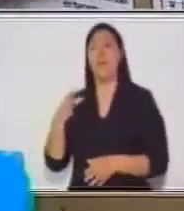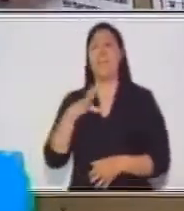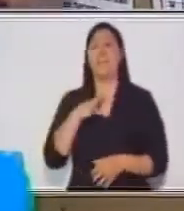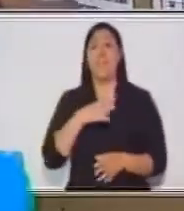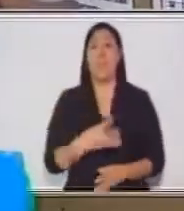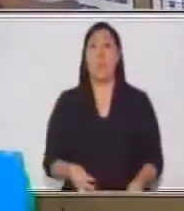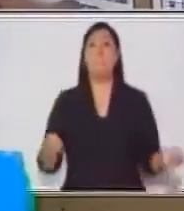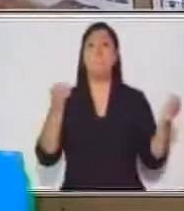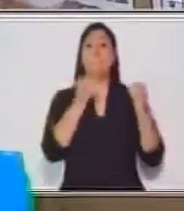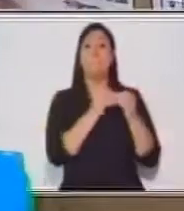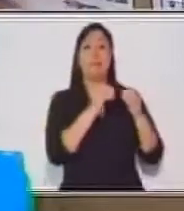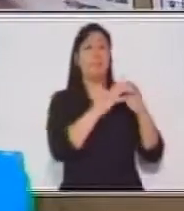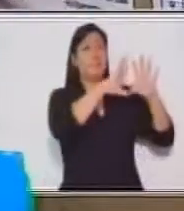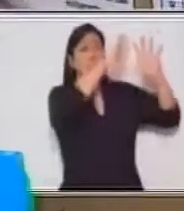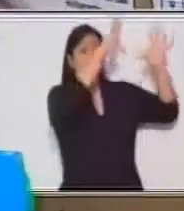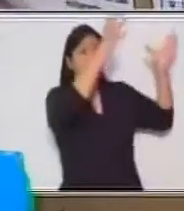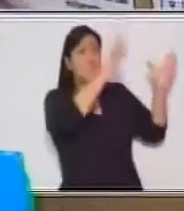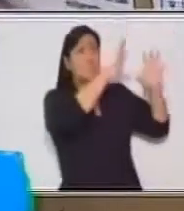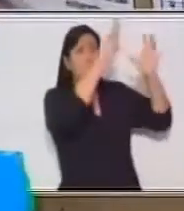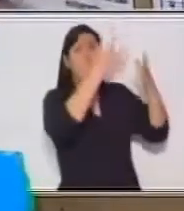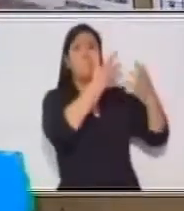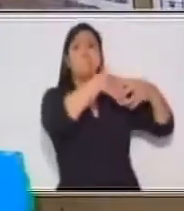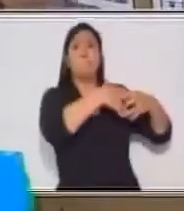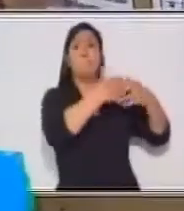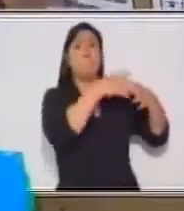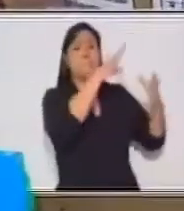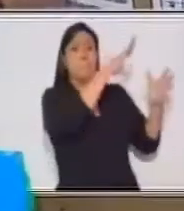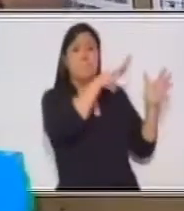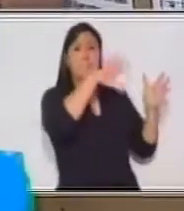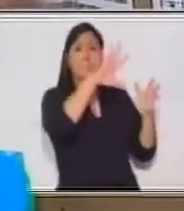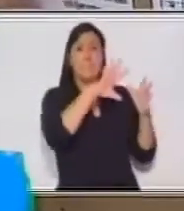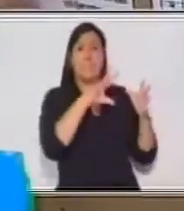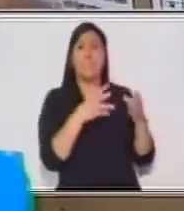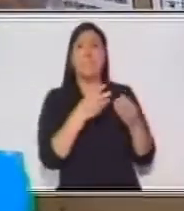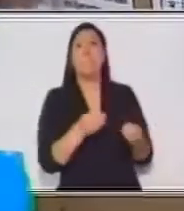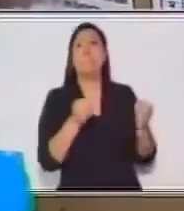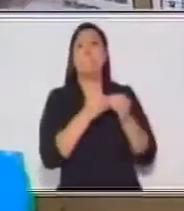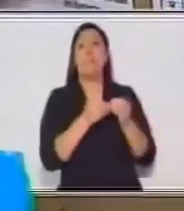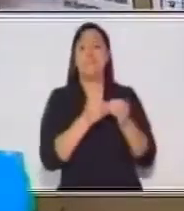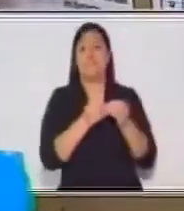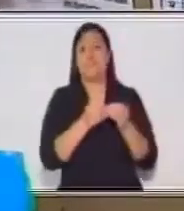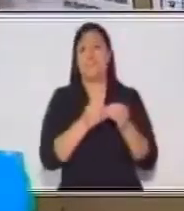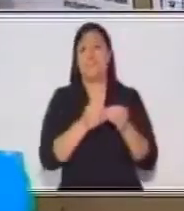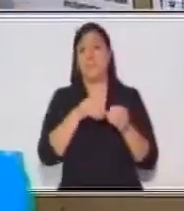trabajo, se van a tardar menos tiempo. Y si tenemos